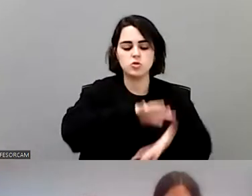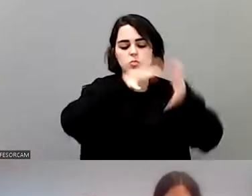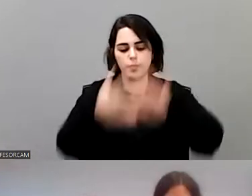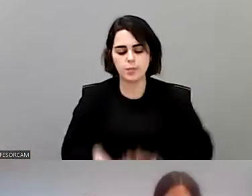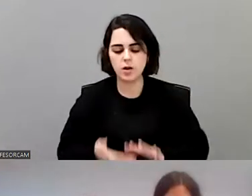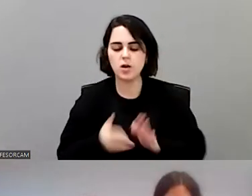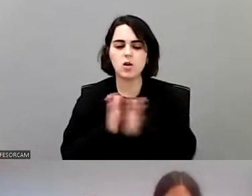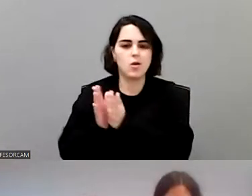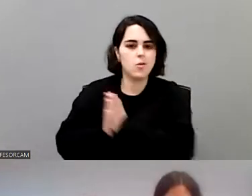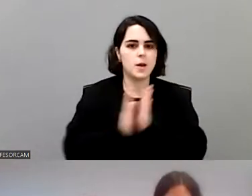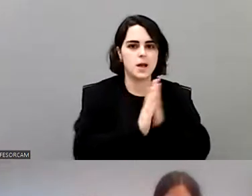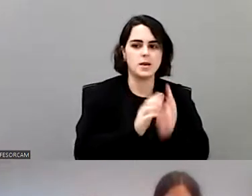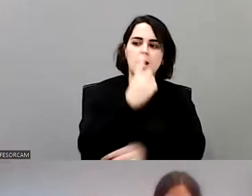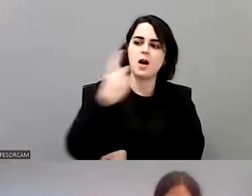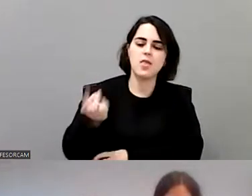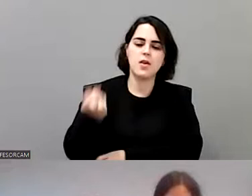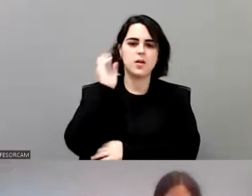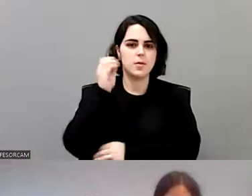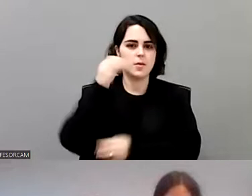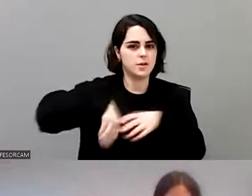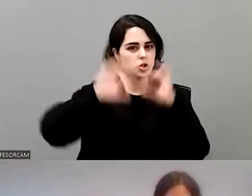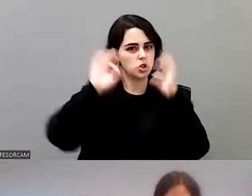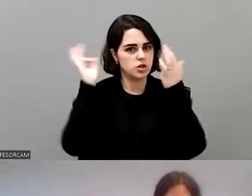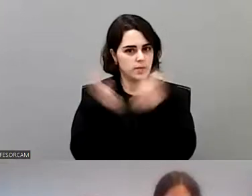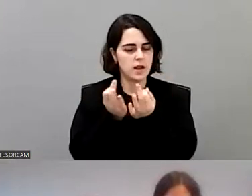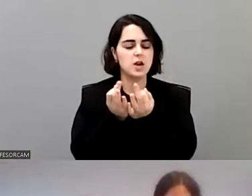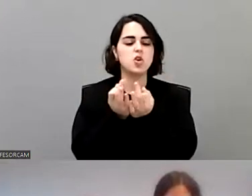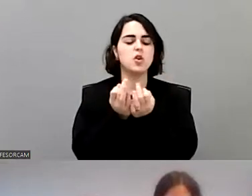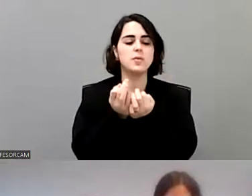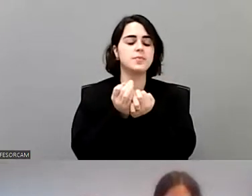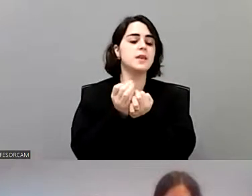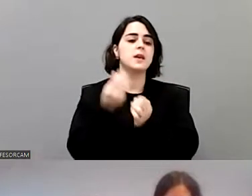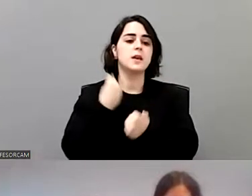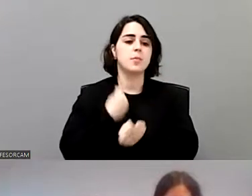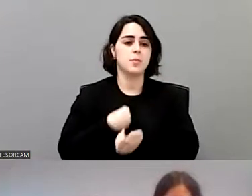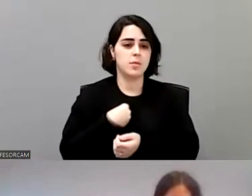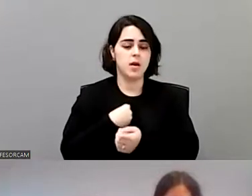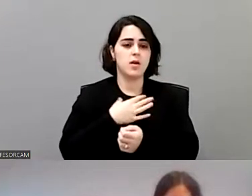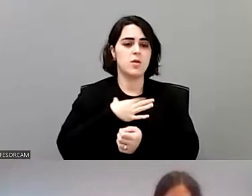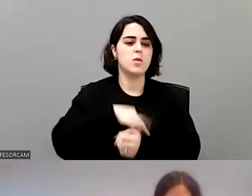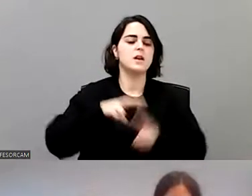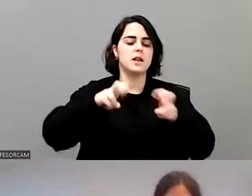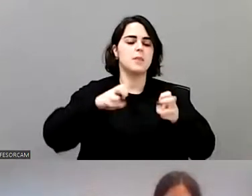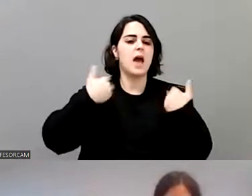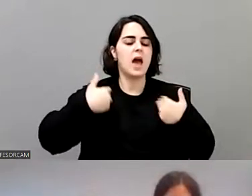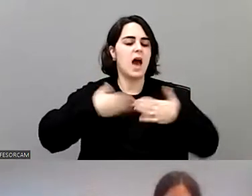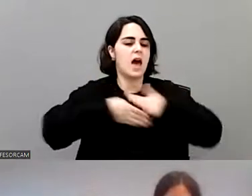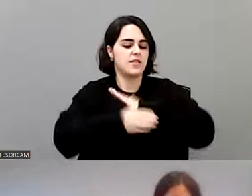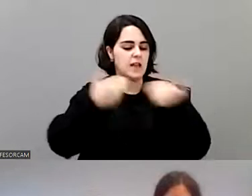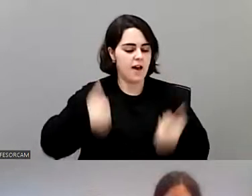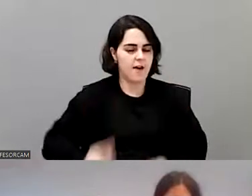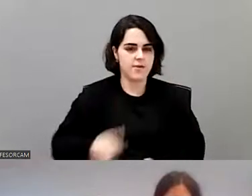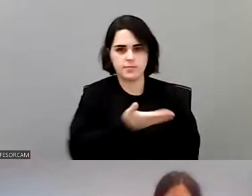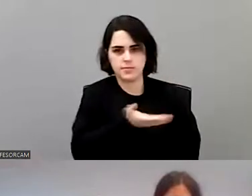las compañeras a lo largo de sus ponencias en el seminario, las cuales pueden ir desde accesibilidad física, como bien